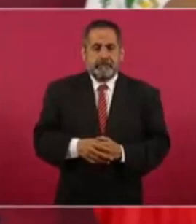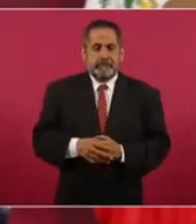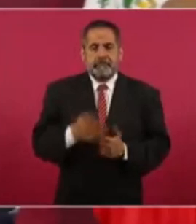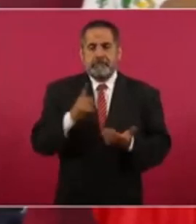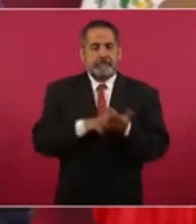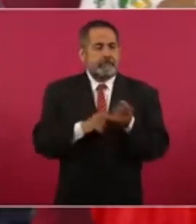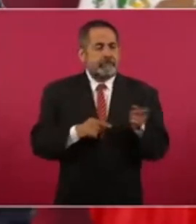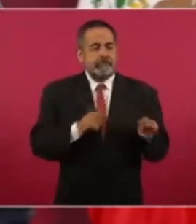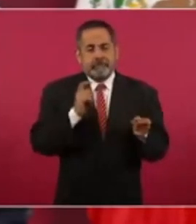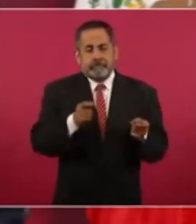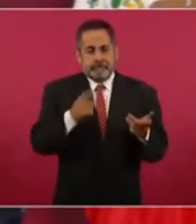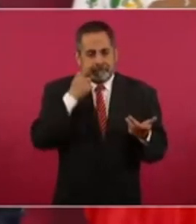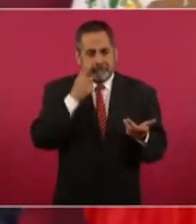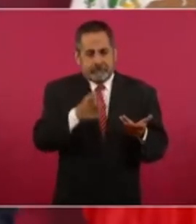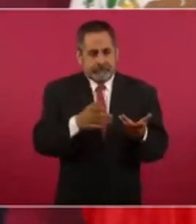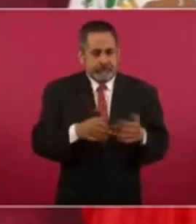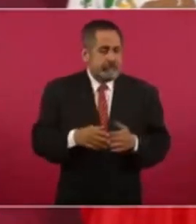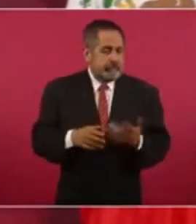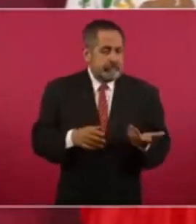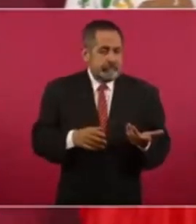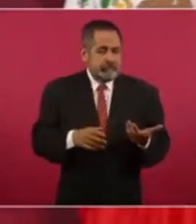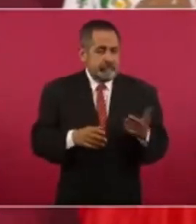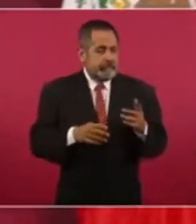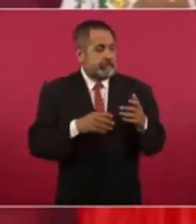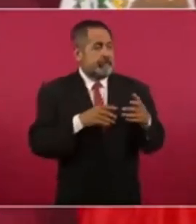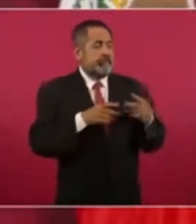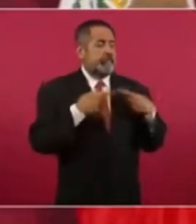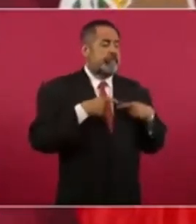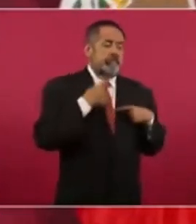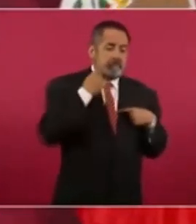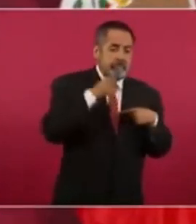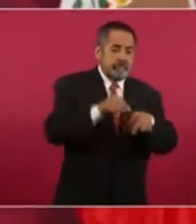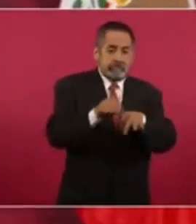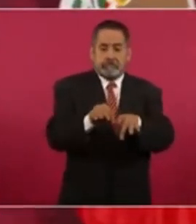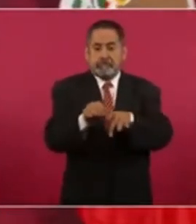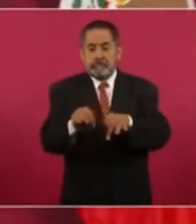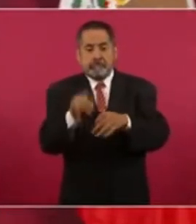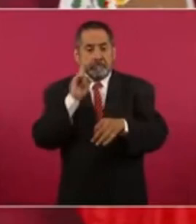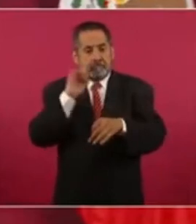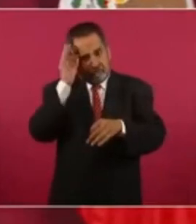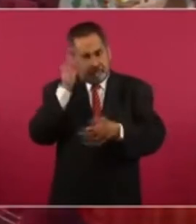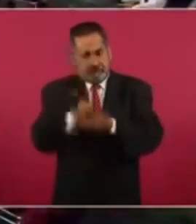Aunque estén viendo ahí a sus trabajadoras domésticas